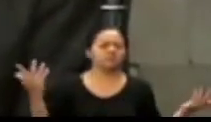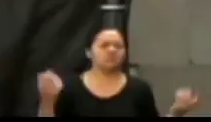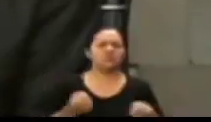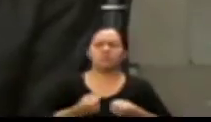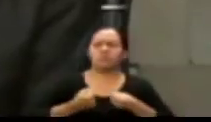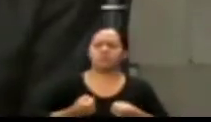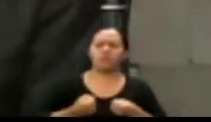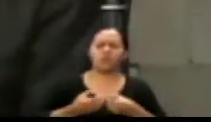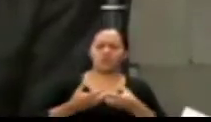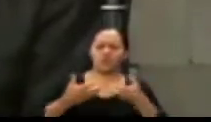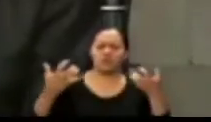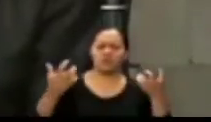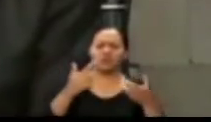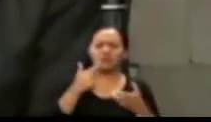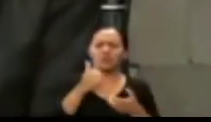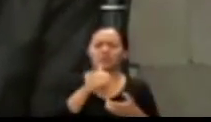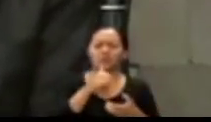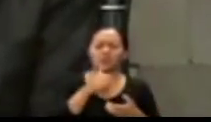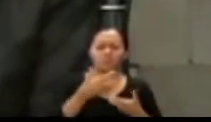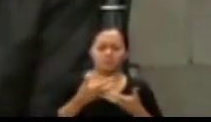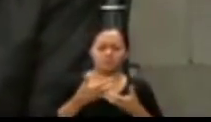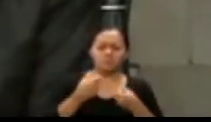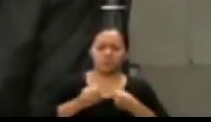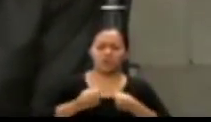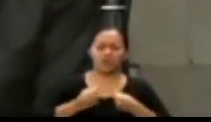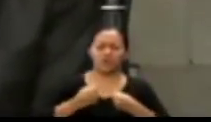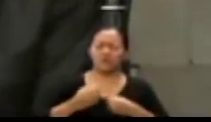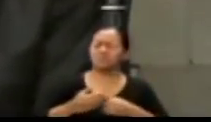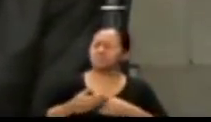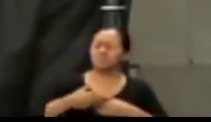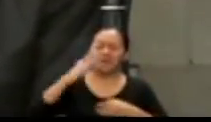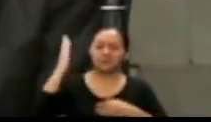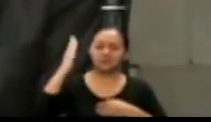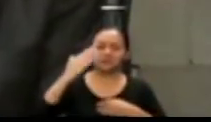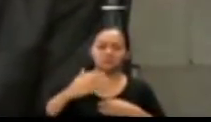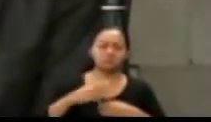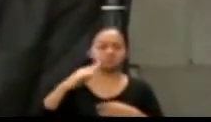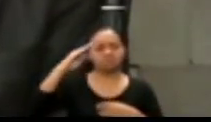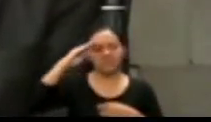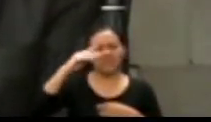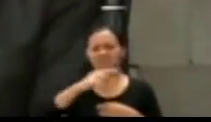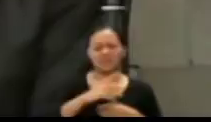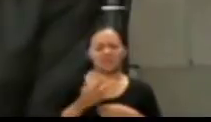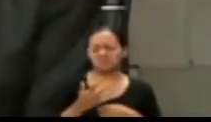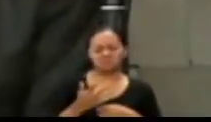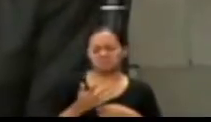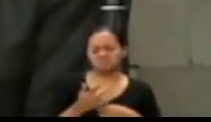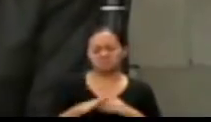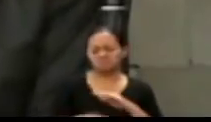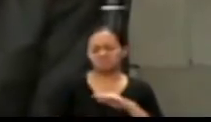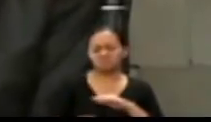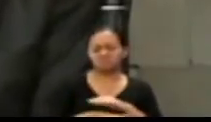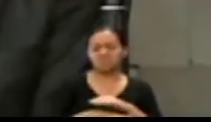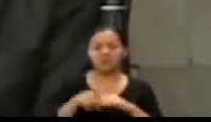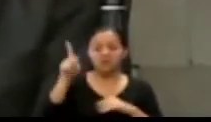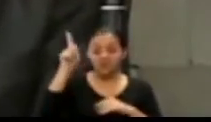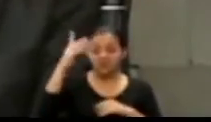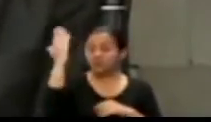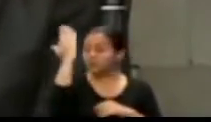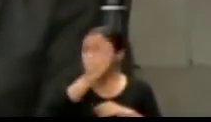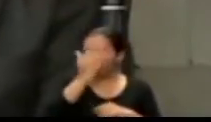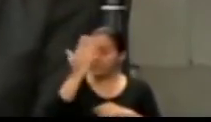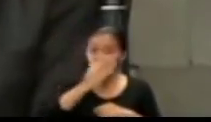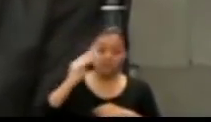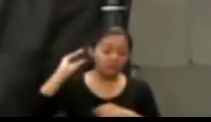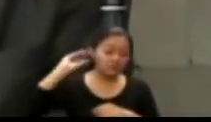hoy el poder más grande es el poder mediático, mucho más poderoso del poder militar, cuidado, que con los medios puede repetir una